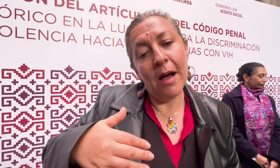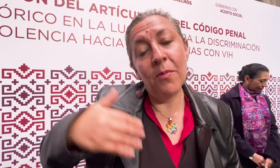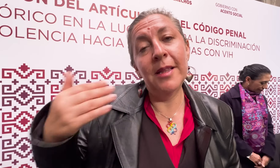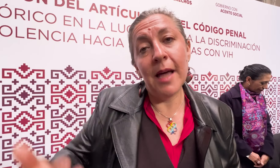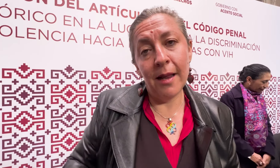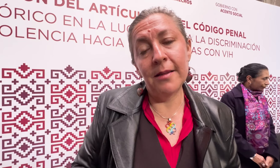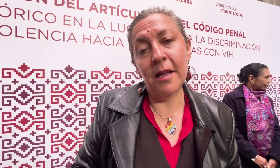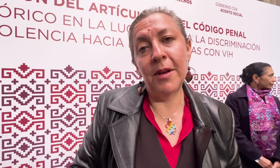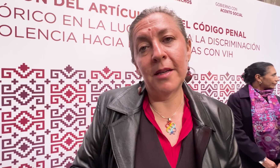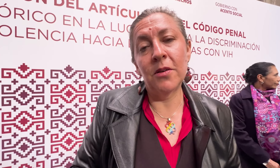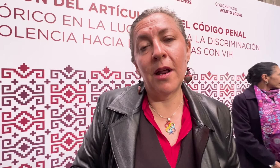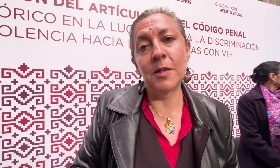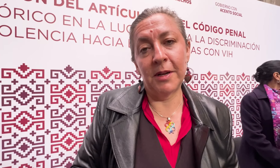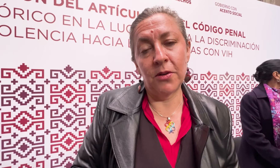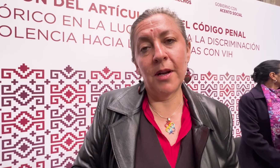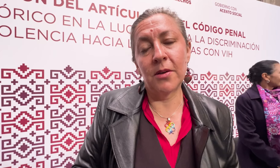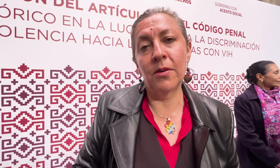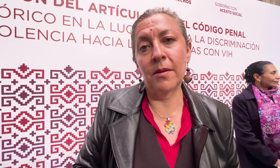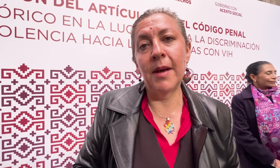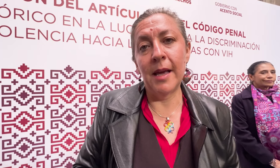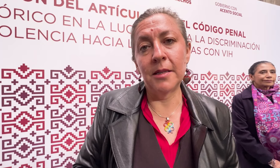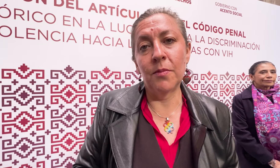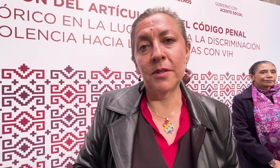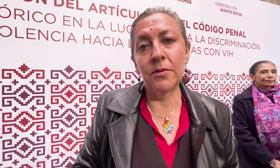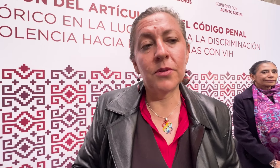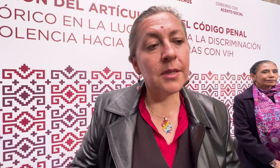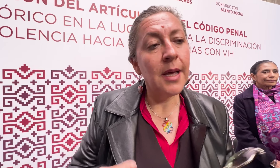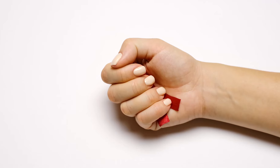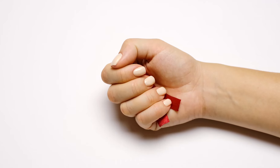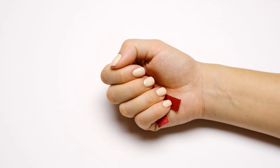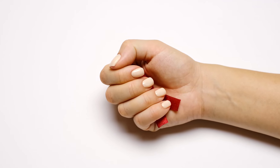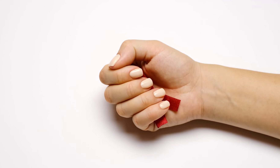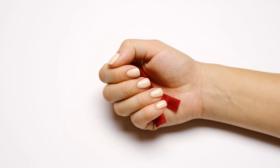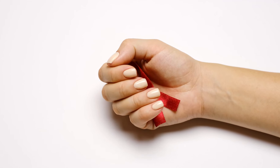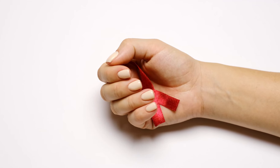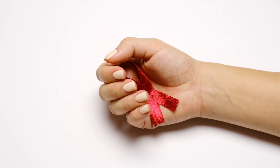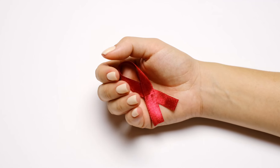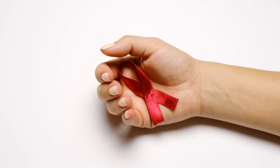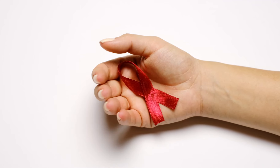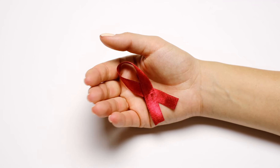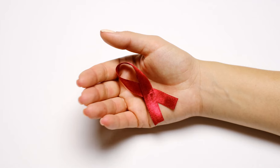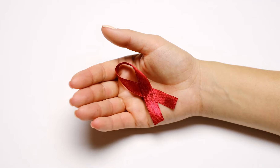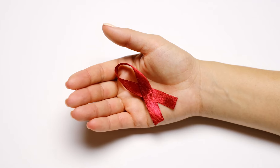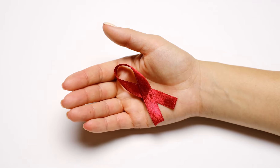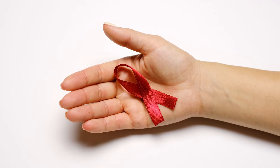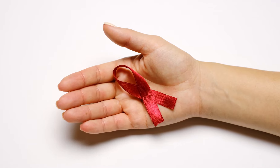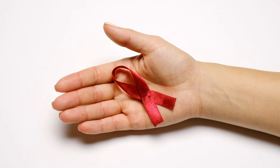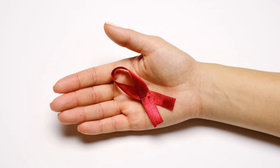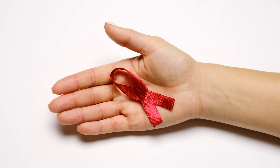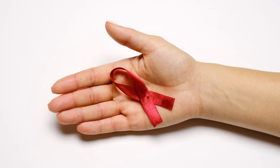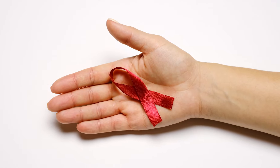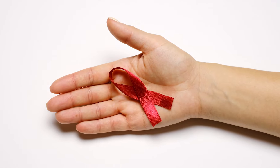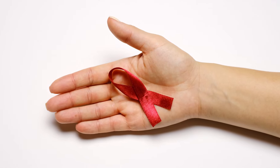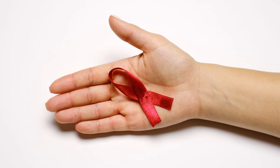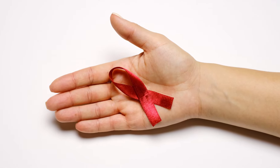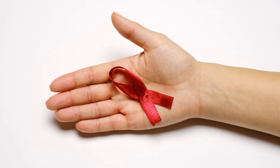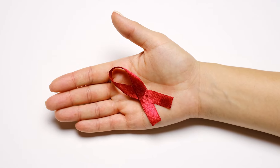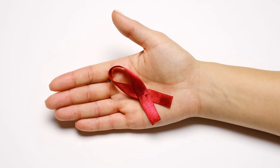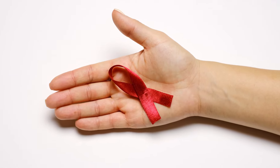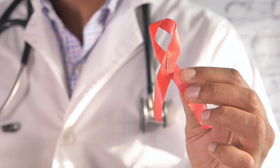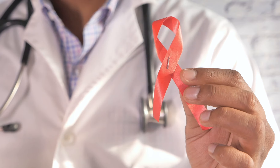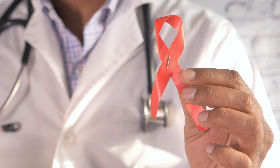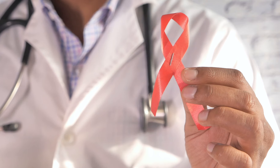para aumentar la discriminación a las personas con VIH. El delito de peligro de contagio aún se persigue en 26